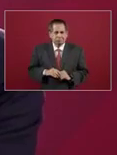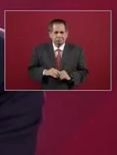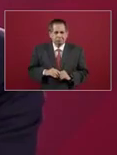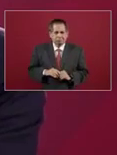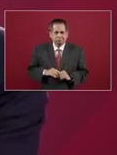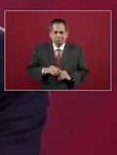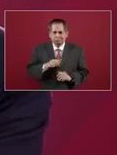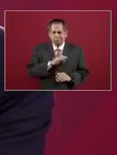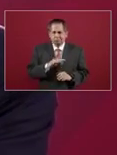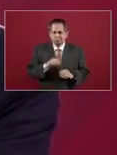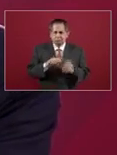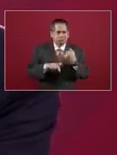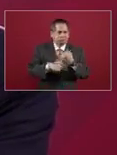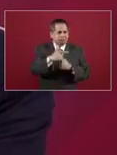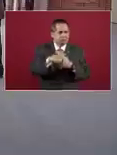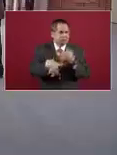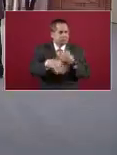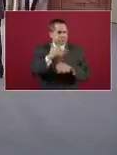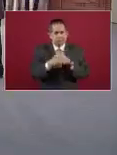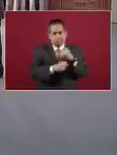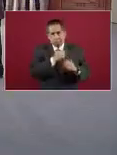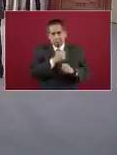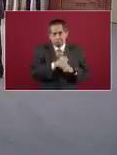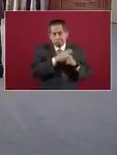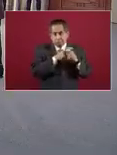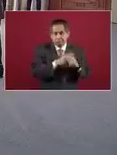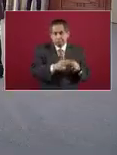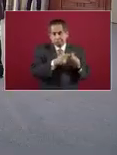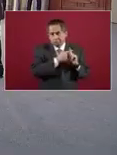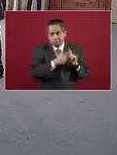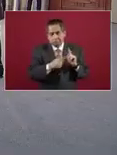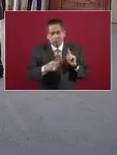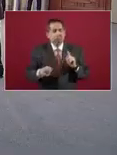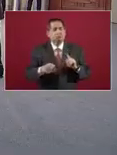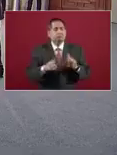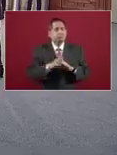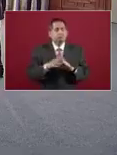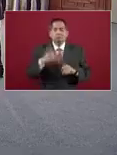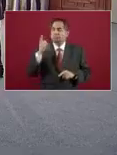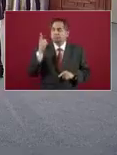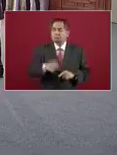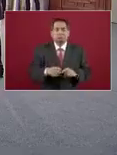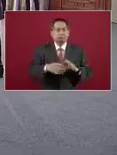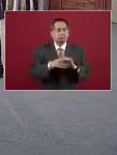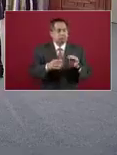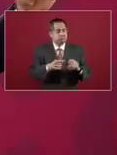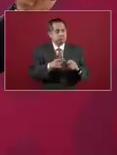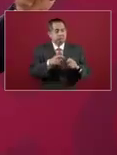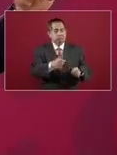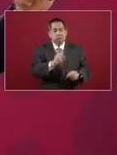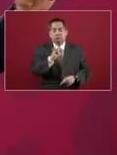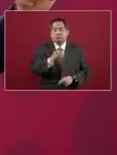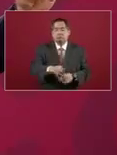pues sí, como 12 o 15 años que se ordenó mantener en secreto